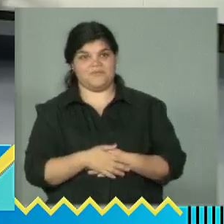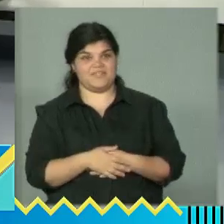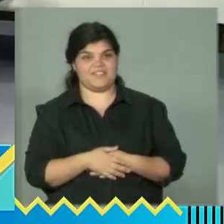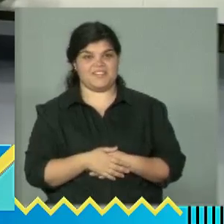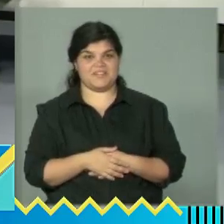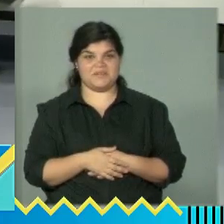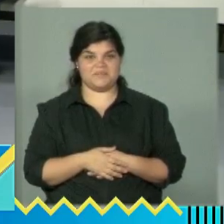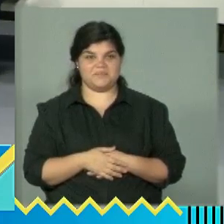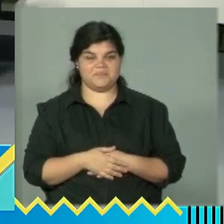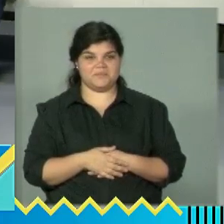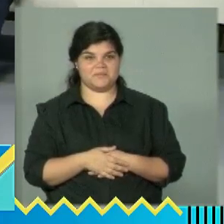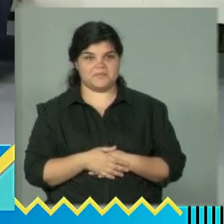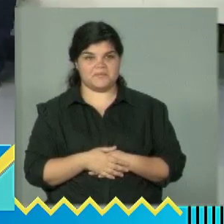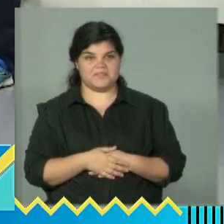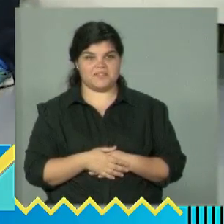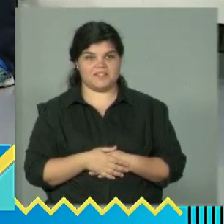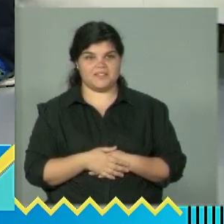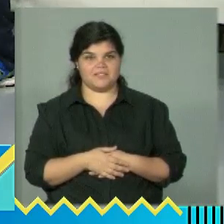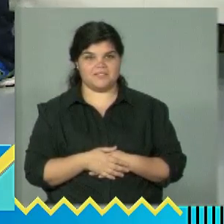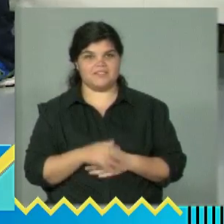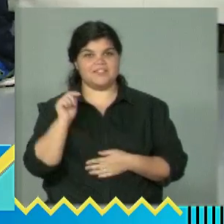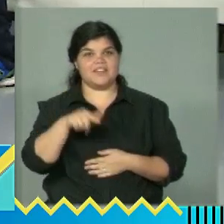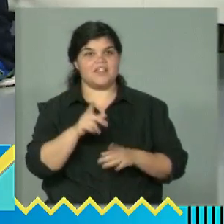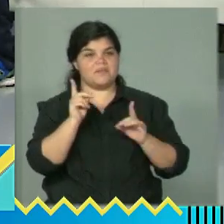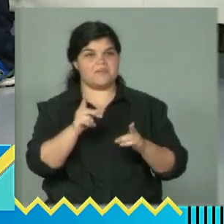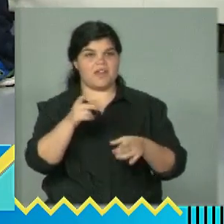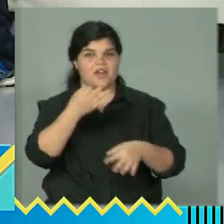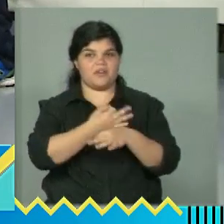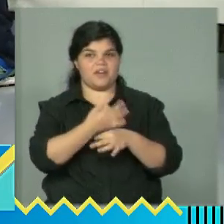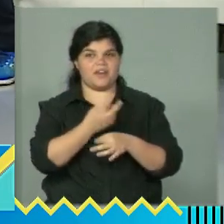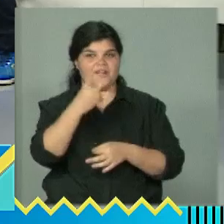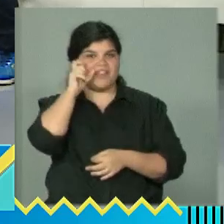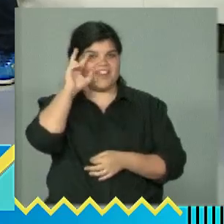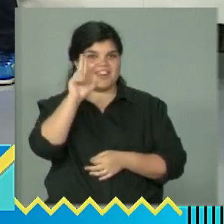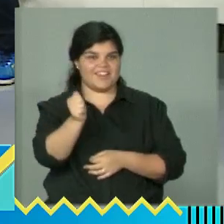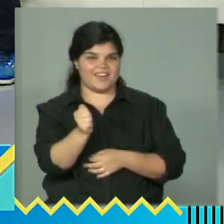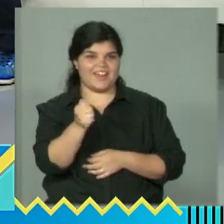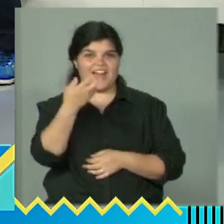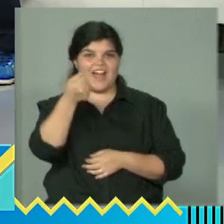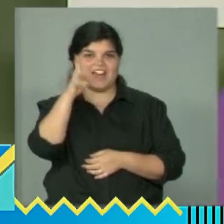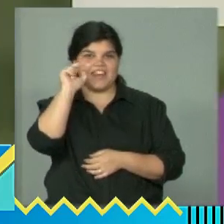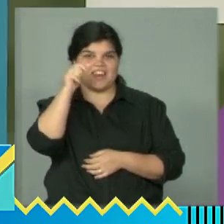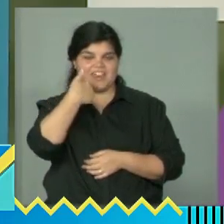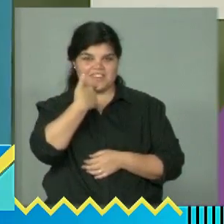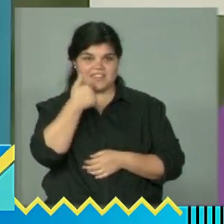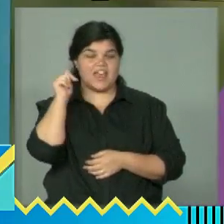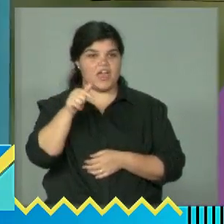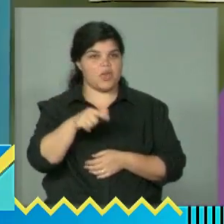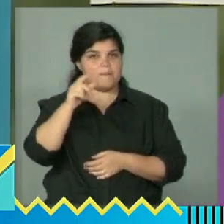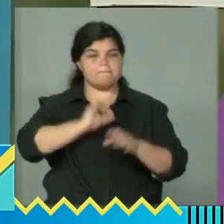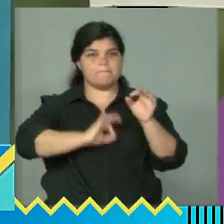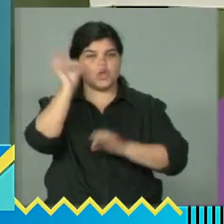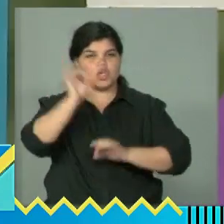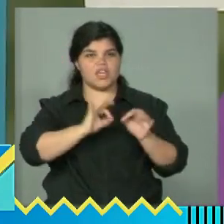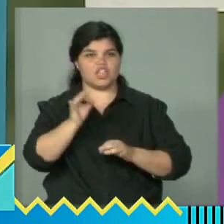Yo. No te prendas. De Carmen Vera Arenas. Bien, esos son entonces los chicos que pensaron este proyecto de NutriGym